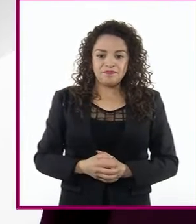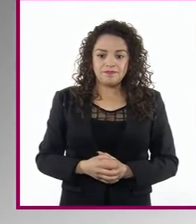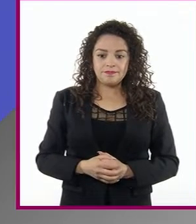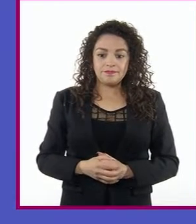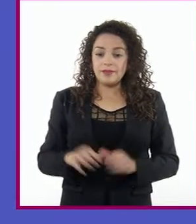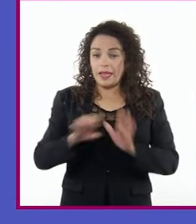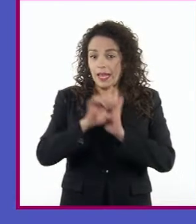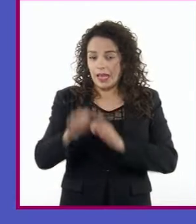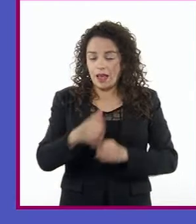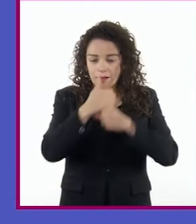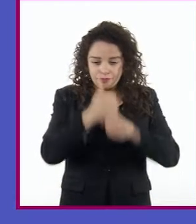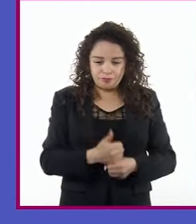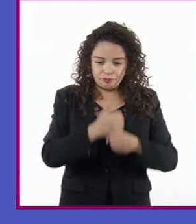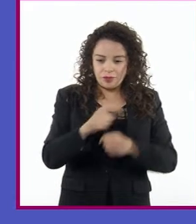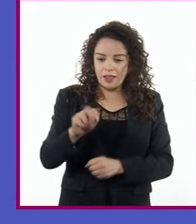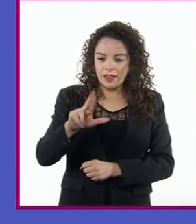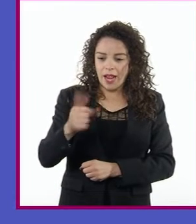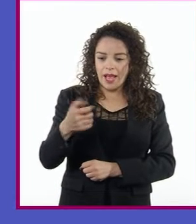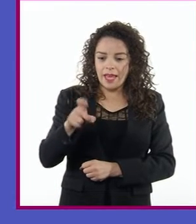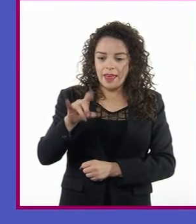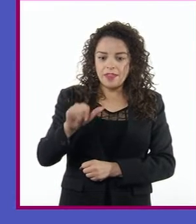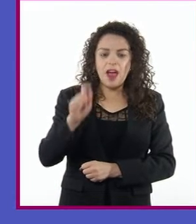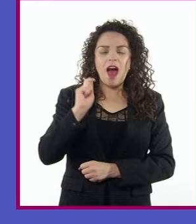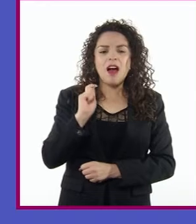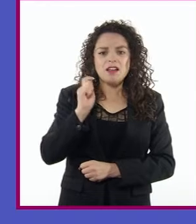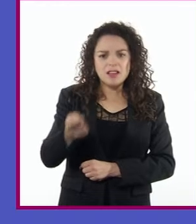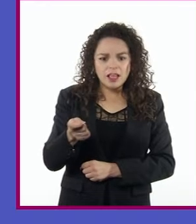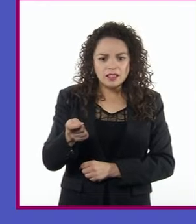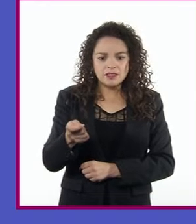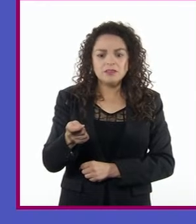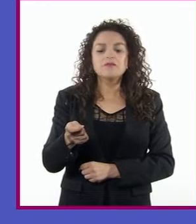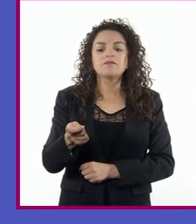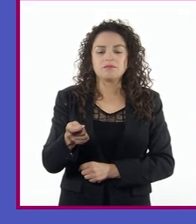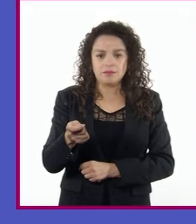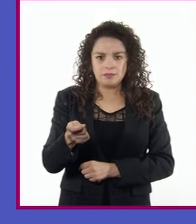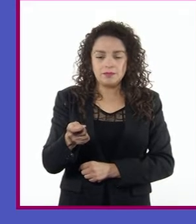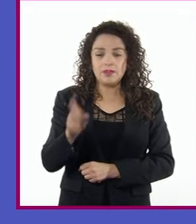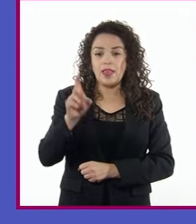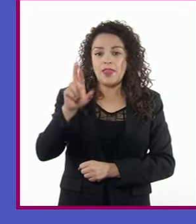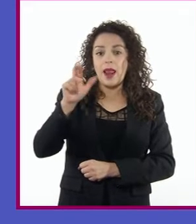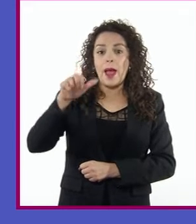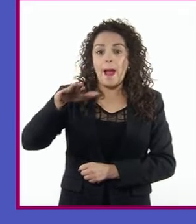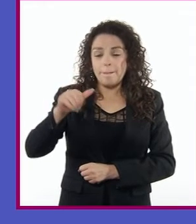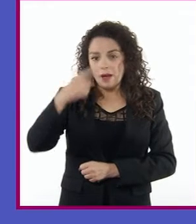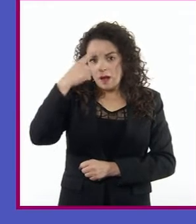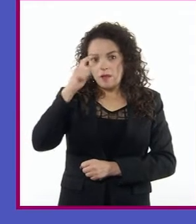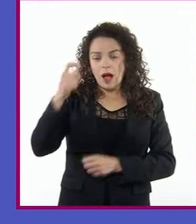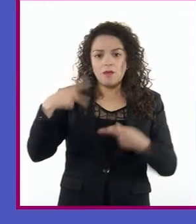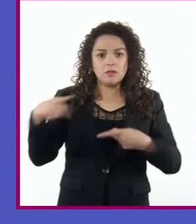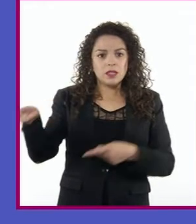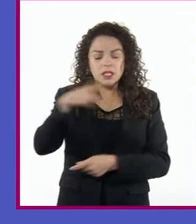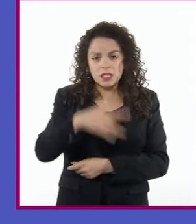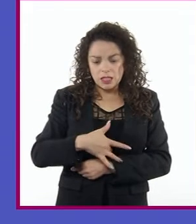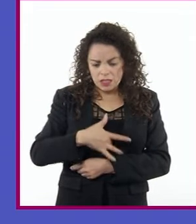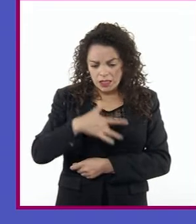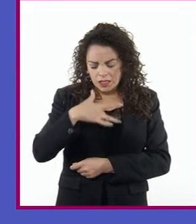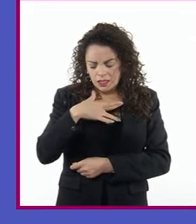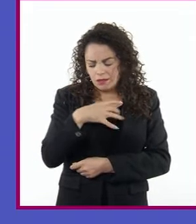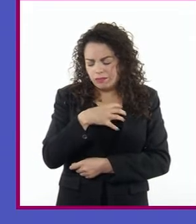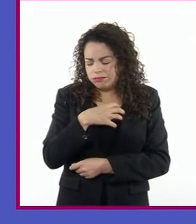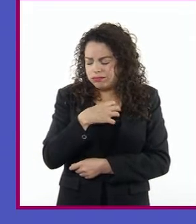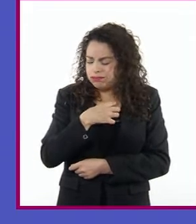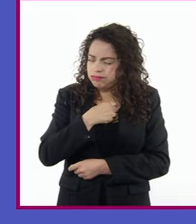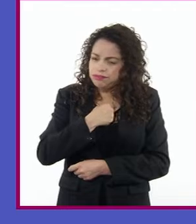por ejemplo, es una representación dramática capaz de conmover y causar pena. Se ocupa